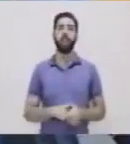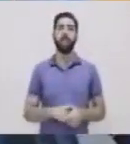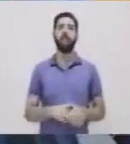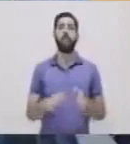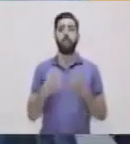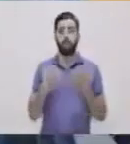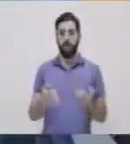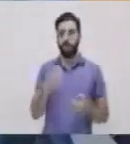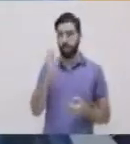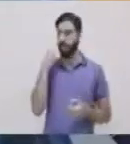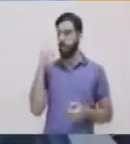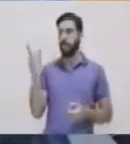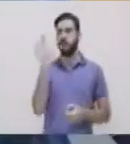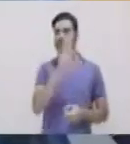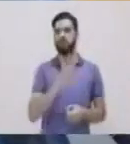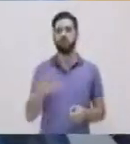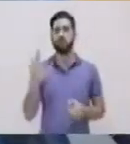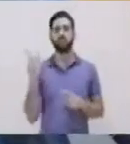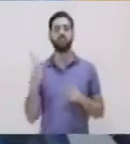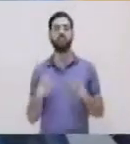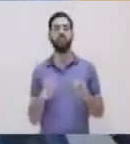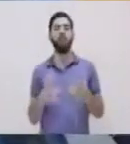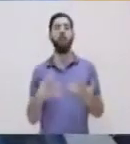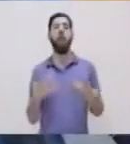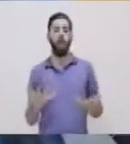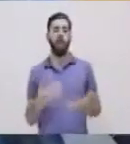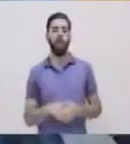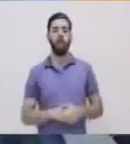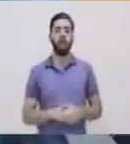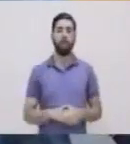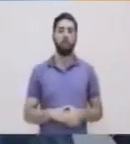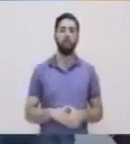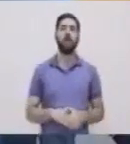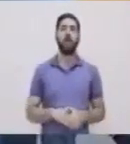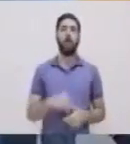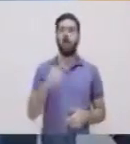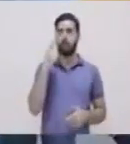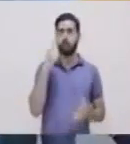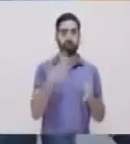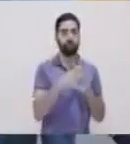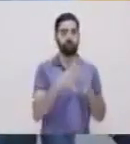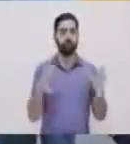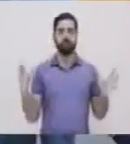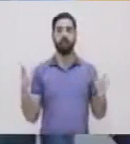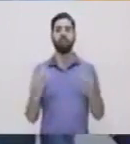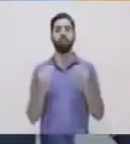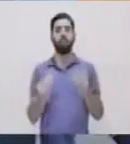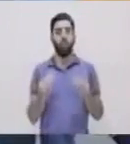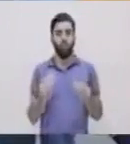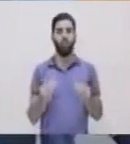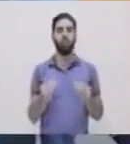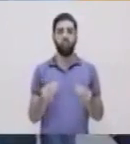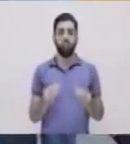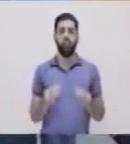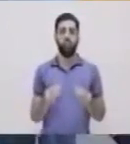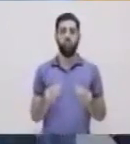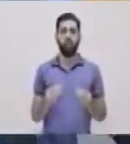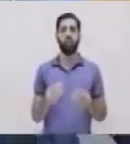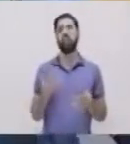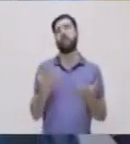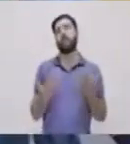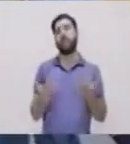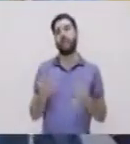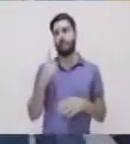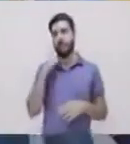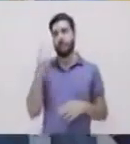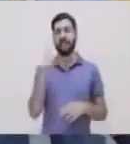¿a qué se te hace como alusión, Claudita? Me suena a que son muchos por el prefijo per, entonces de plano han de ser tal